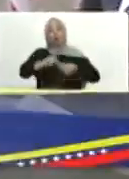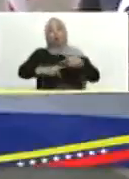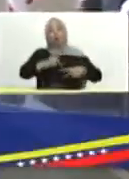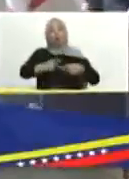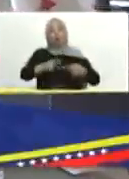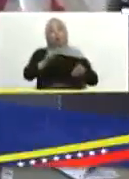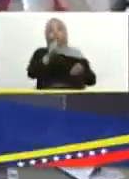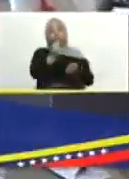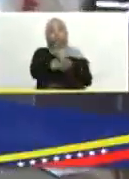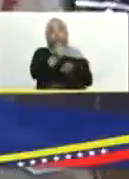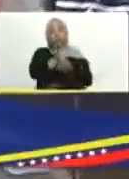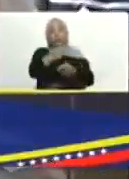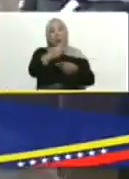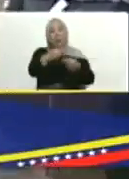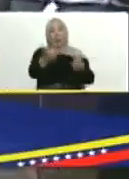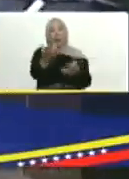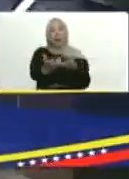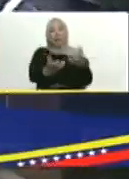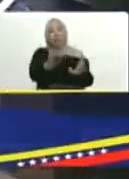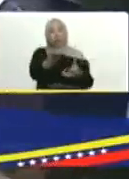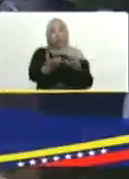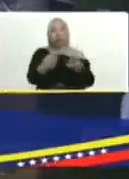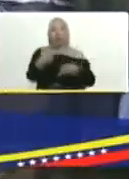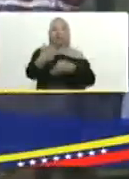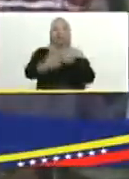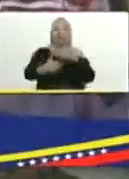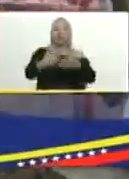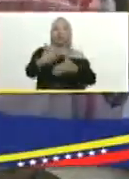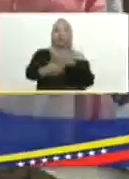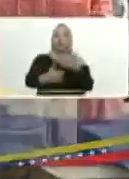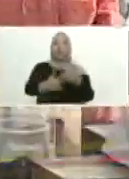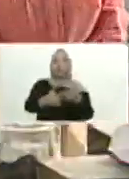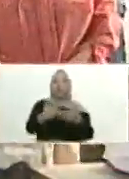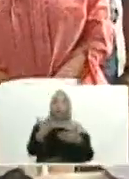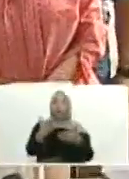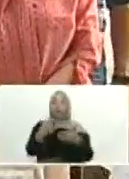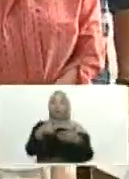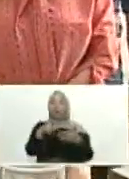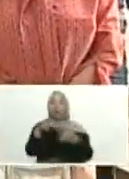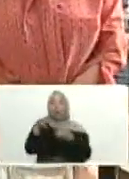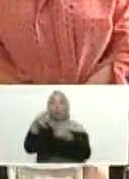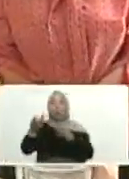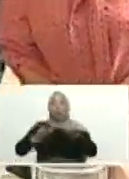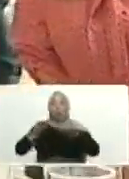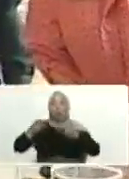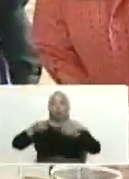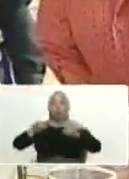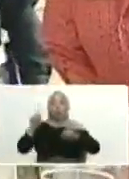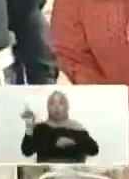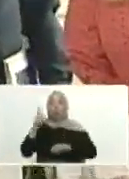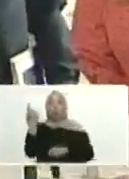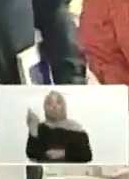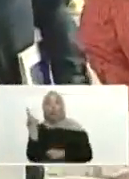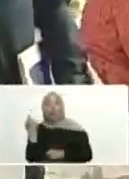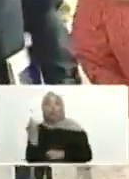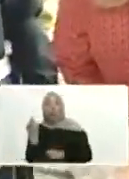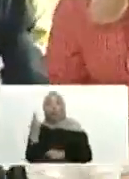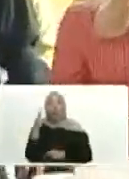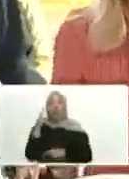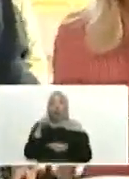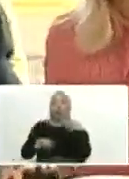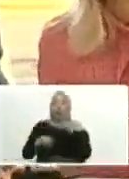tenemos un proceso que actualmente nuestros coordinadores producto de la sede Imperial no podíamos comprar una parte y una pieza que estaba